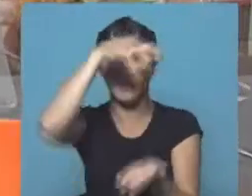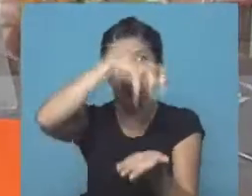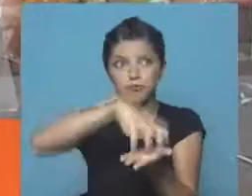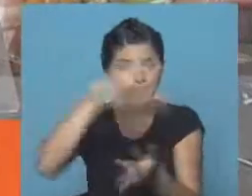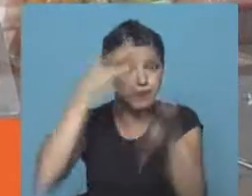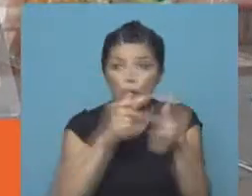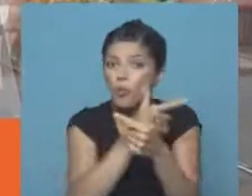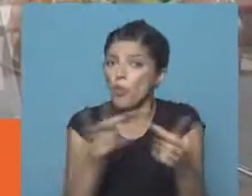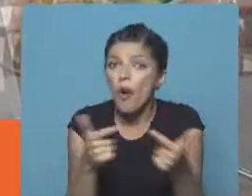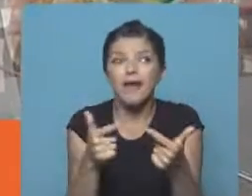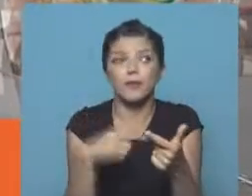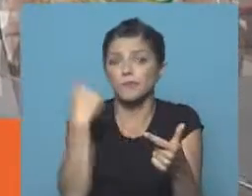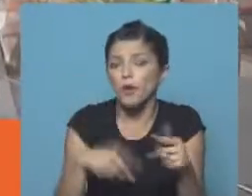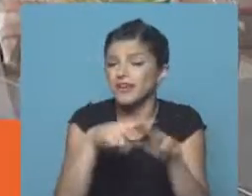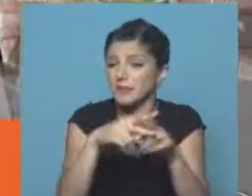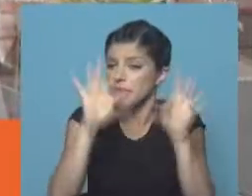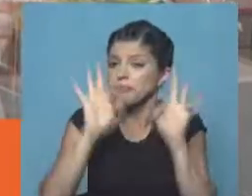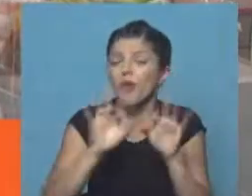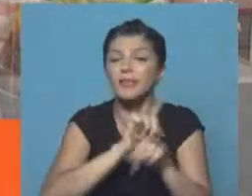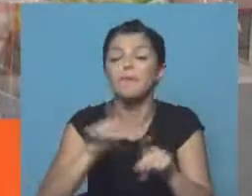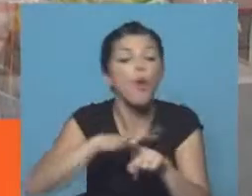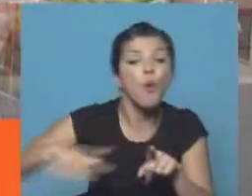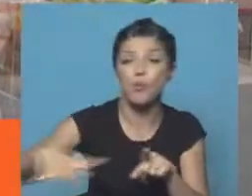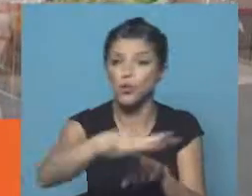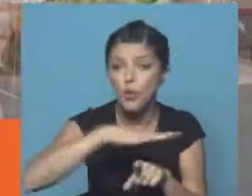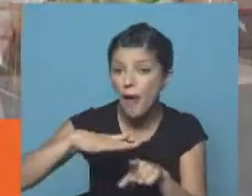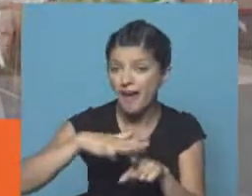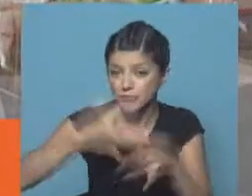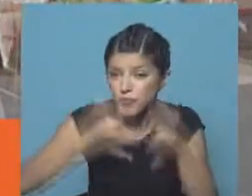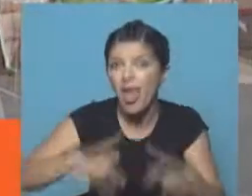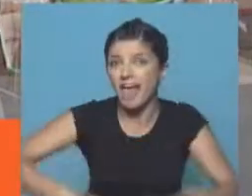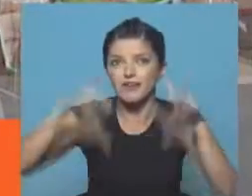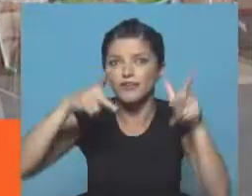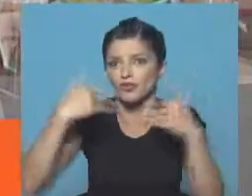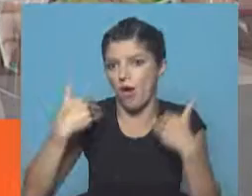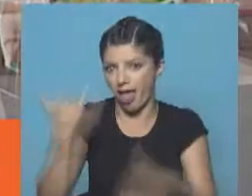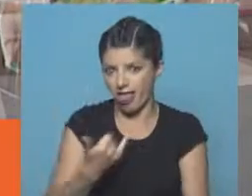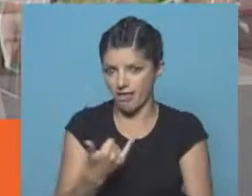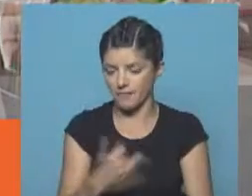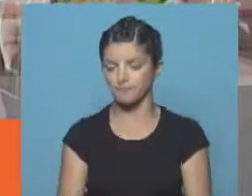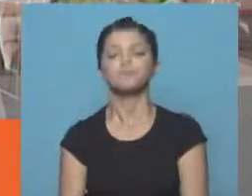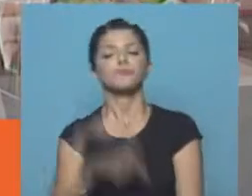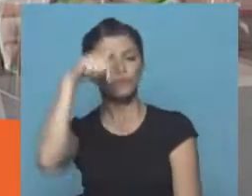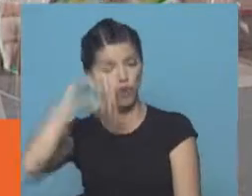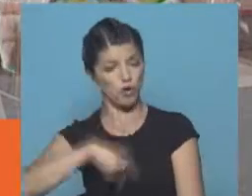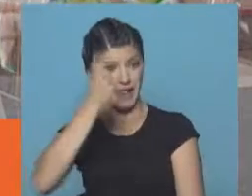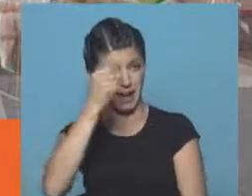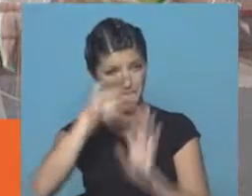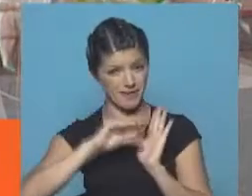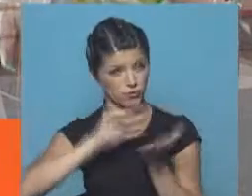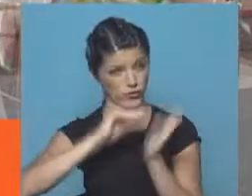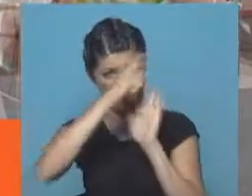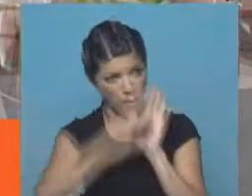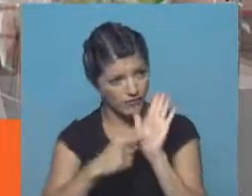suficientes, infraestructura, incluso no contaban con el espacio físico. ¿El presupuesto que existe hoy para la justicia es suficiente, está